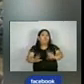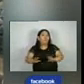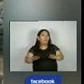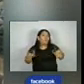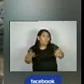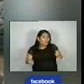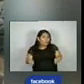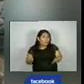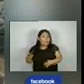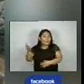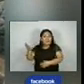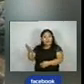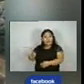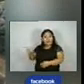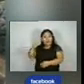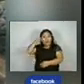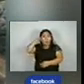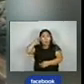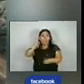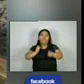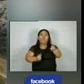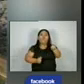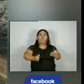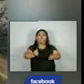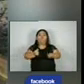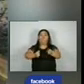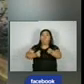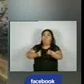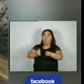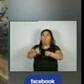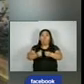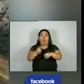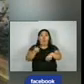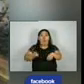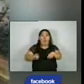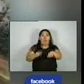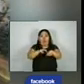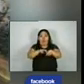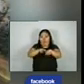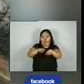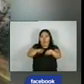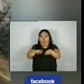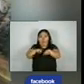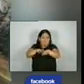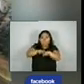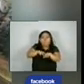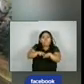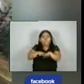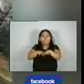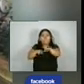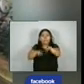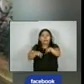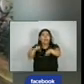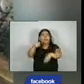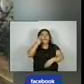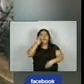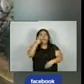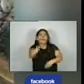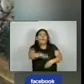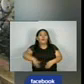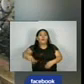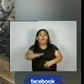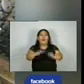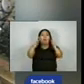después que él aceleró la unidad sin dejar que un estudiante terminara de bajar del bus en la zona de la Ceiba de